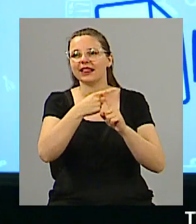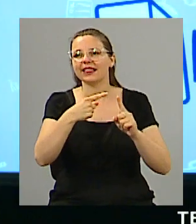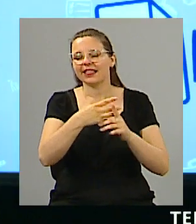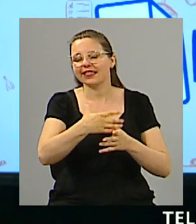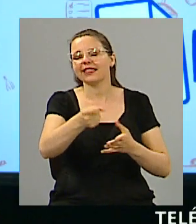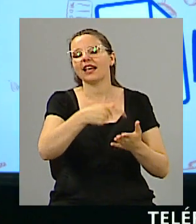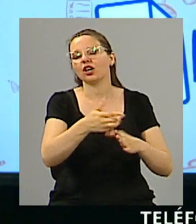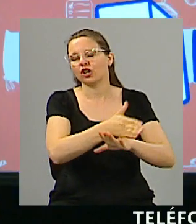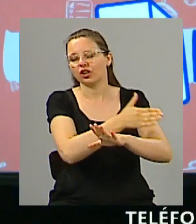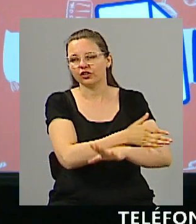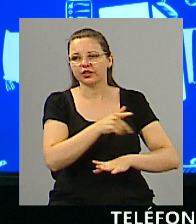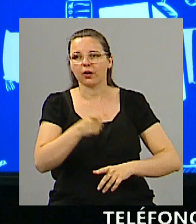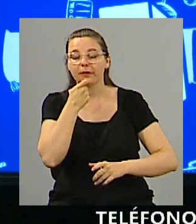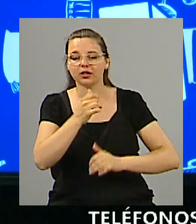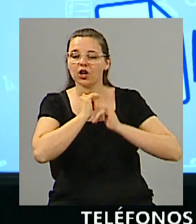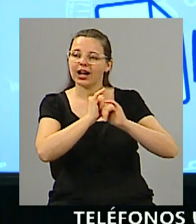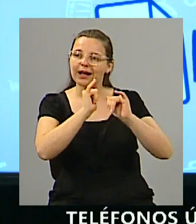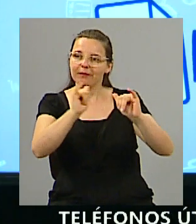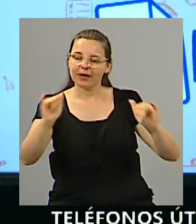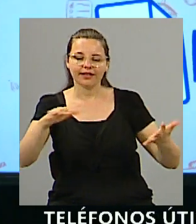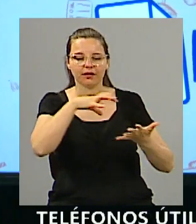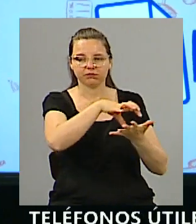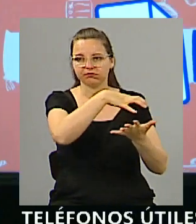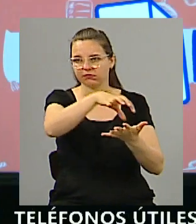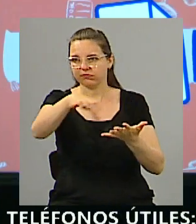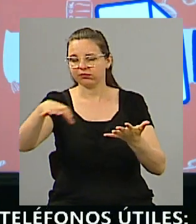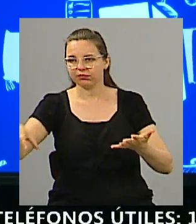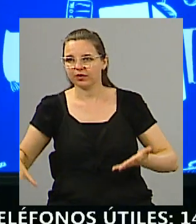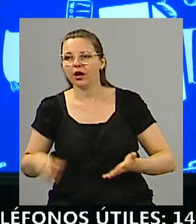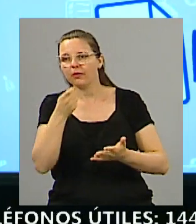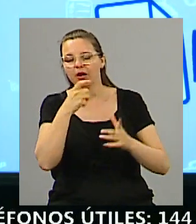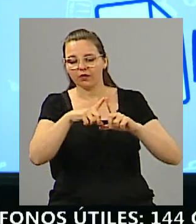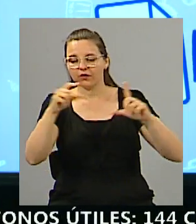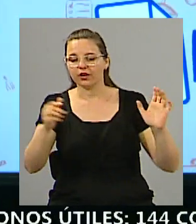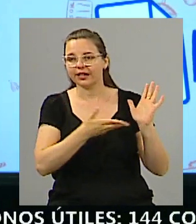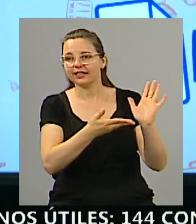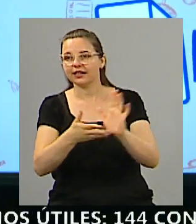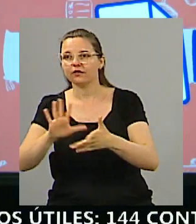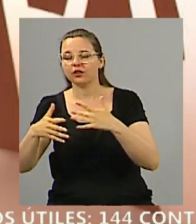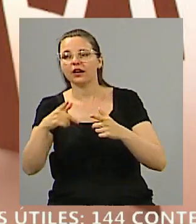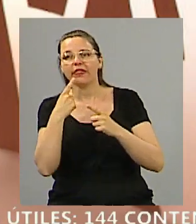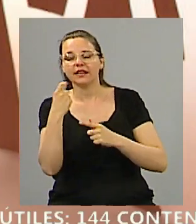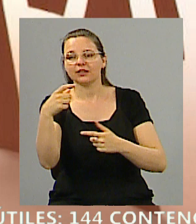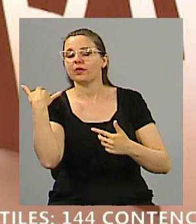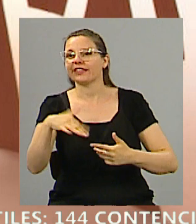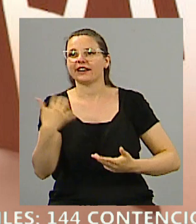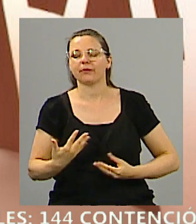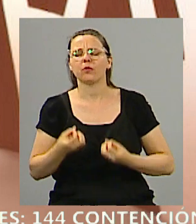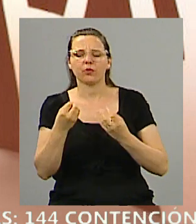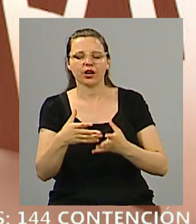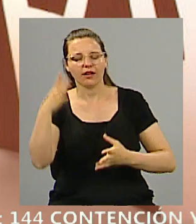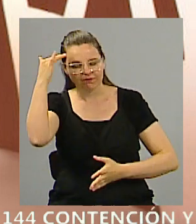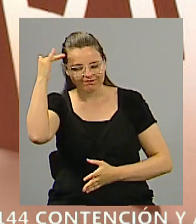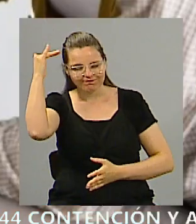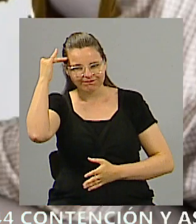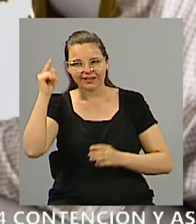hay en varios lugares, están de folletería y de testeo rápido, es para fomentar no solo la concientización